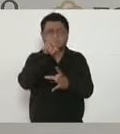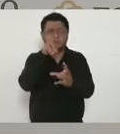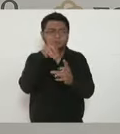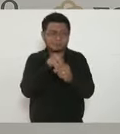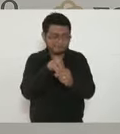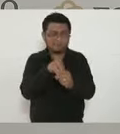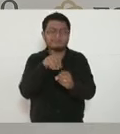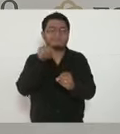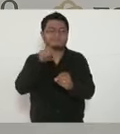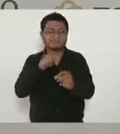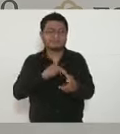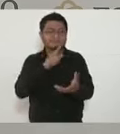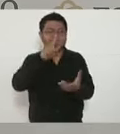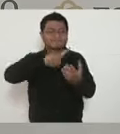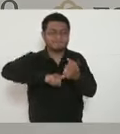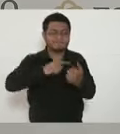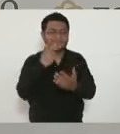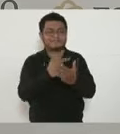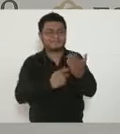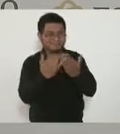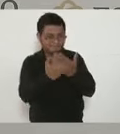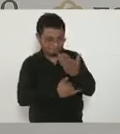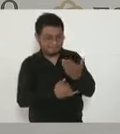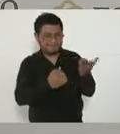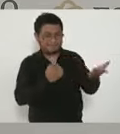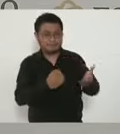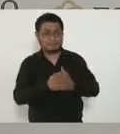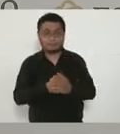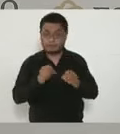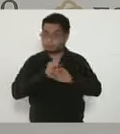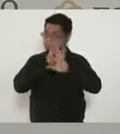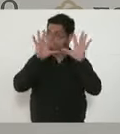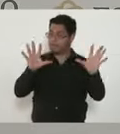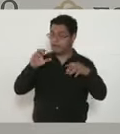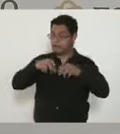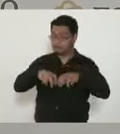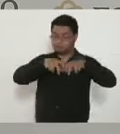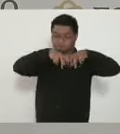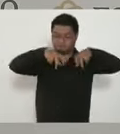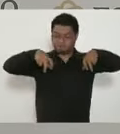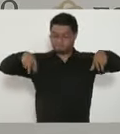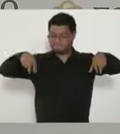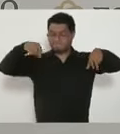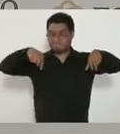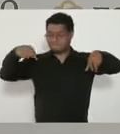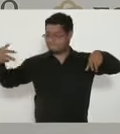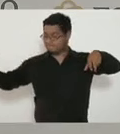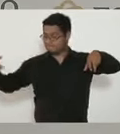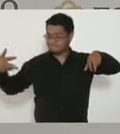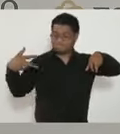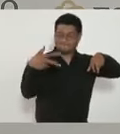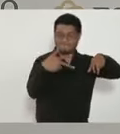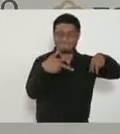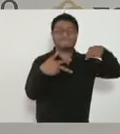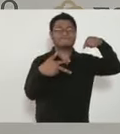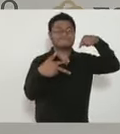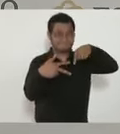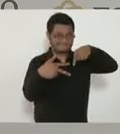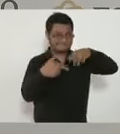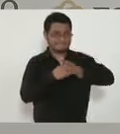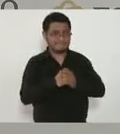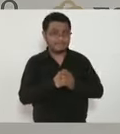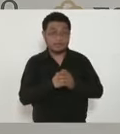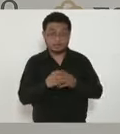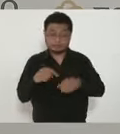construcción, incluidas desde luego las estaciones. Entonces, tenemos el tiempo